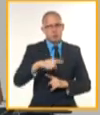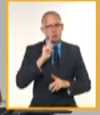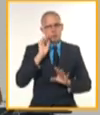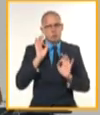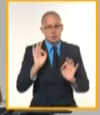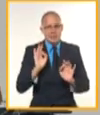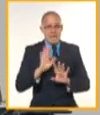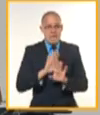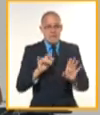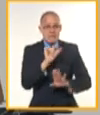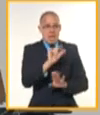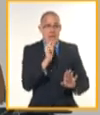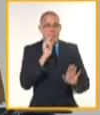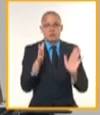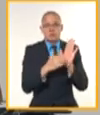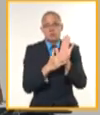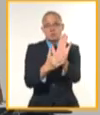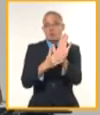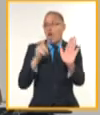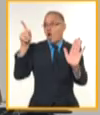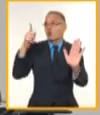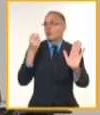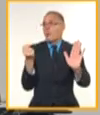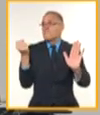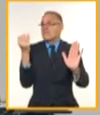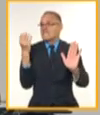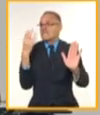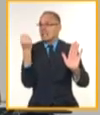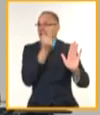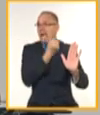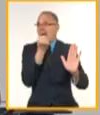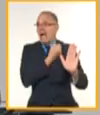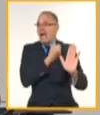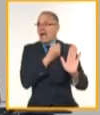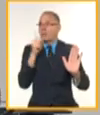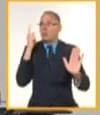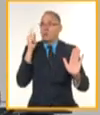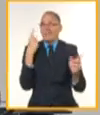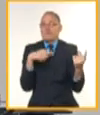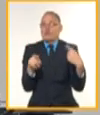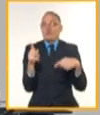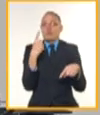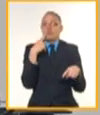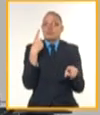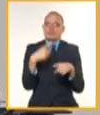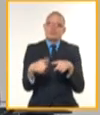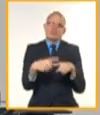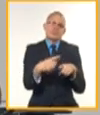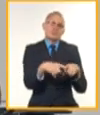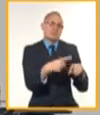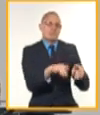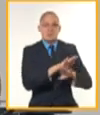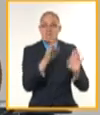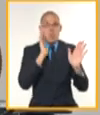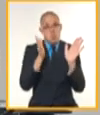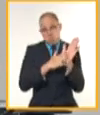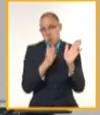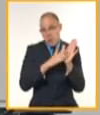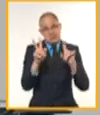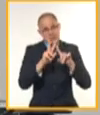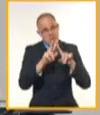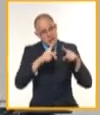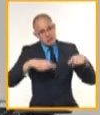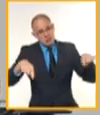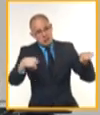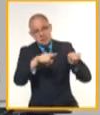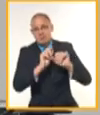expuesta públicamente y demostrada en los propios medios y en la opinión pública argentina, que a